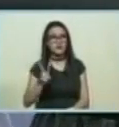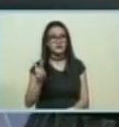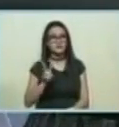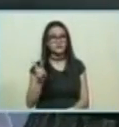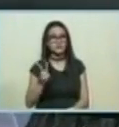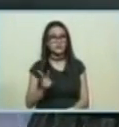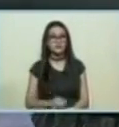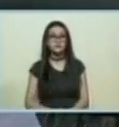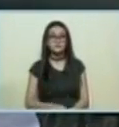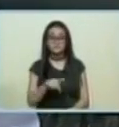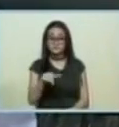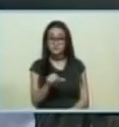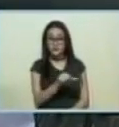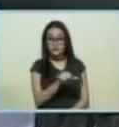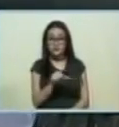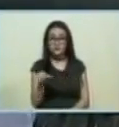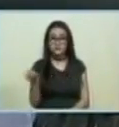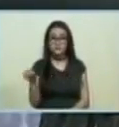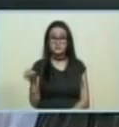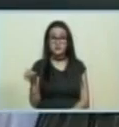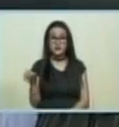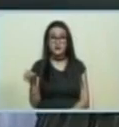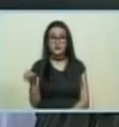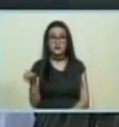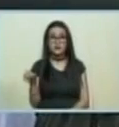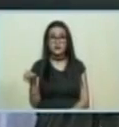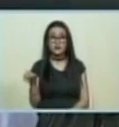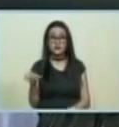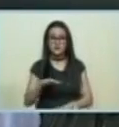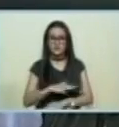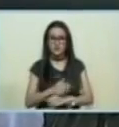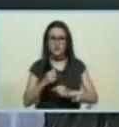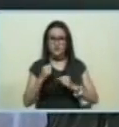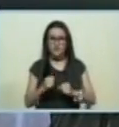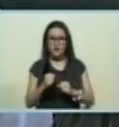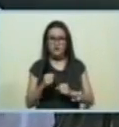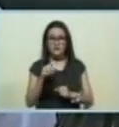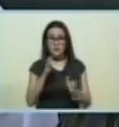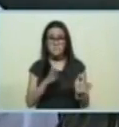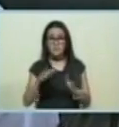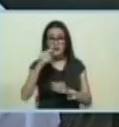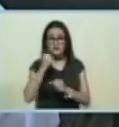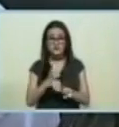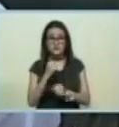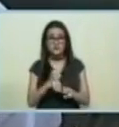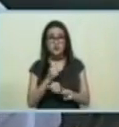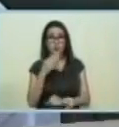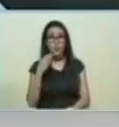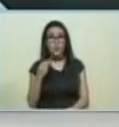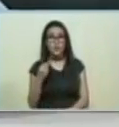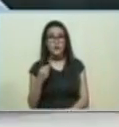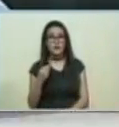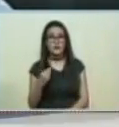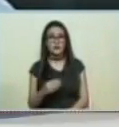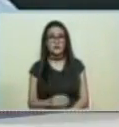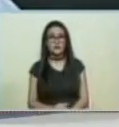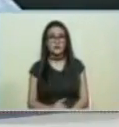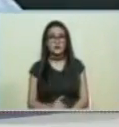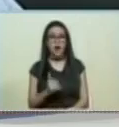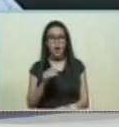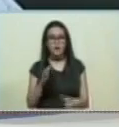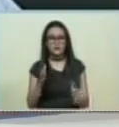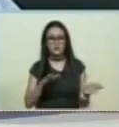lo decía, esta semana ha continuado con muchísima fuerza el Plan Chamba Juvenil. El balance, presidente, hasta ahora,